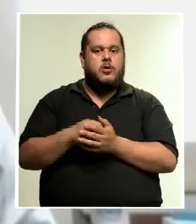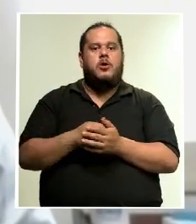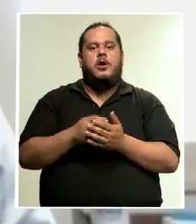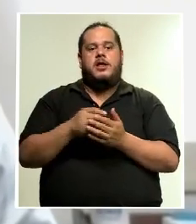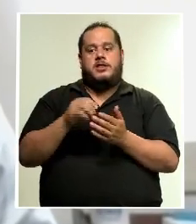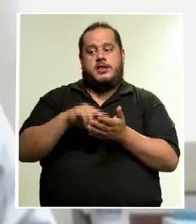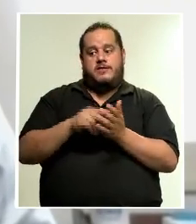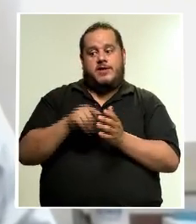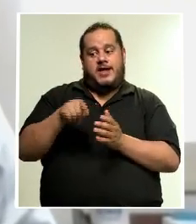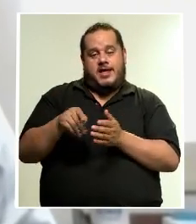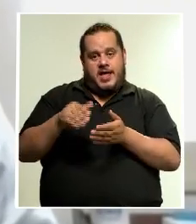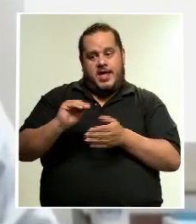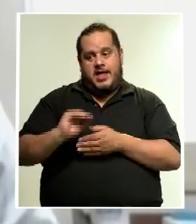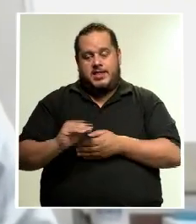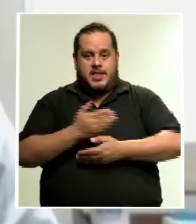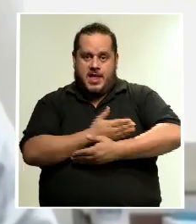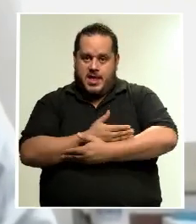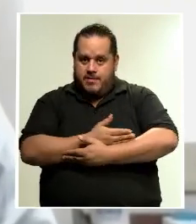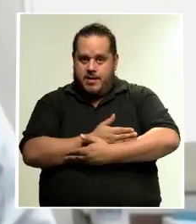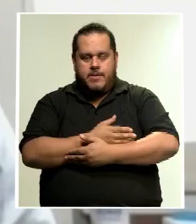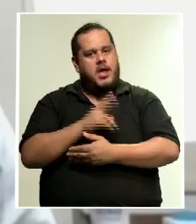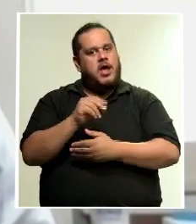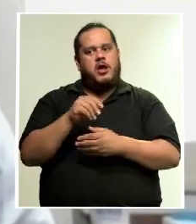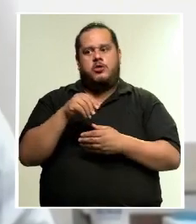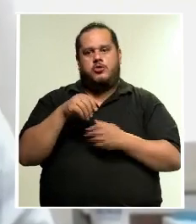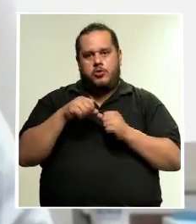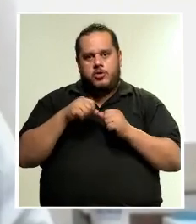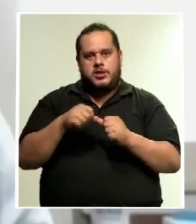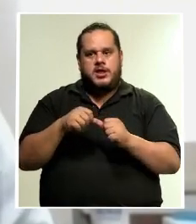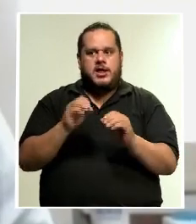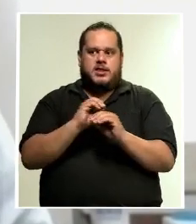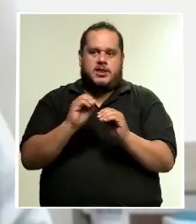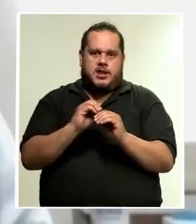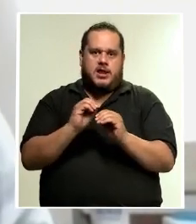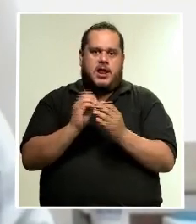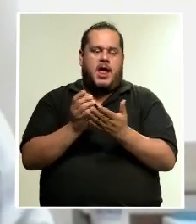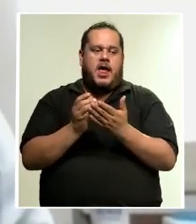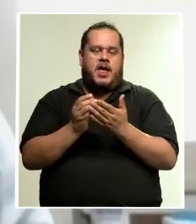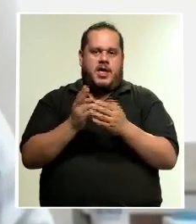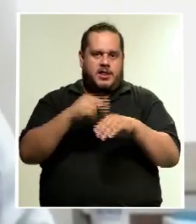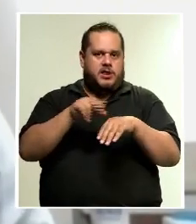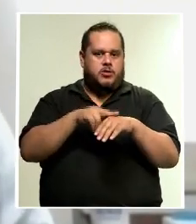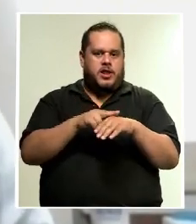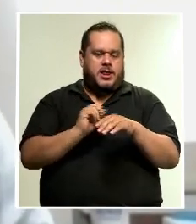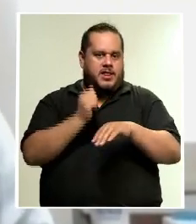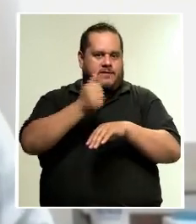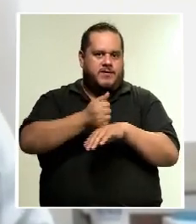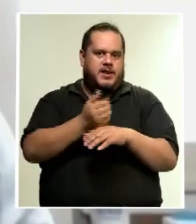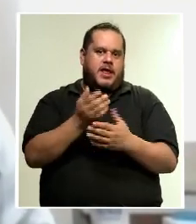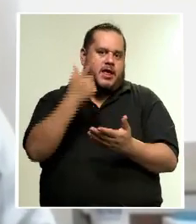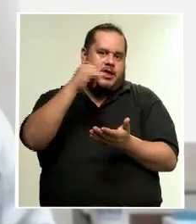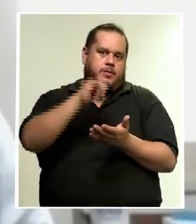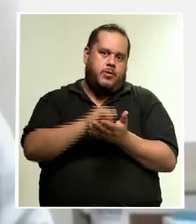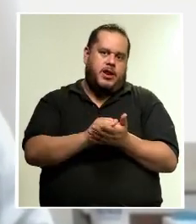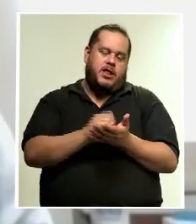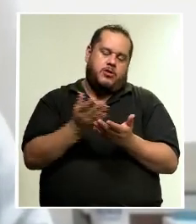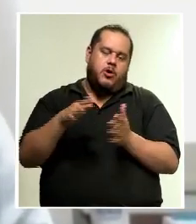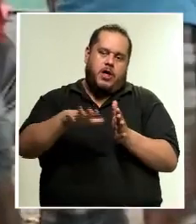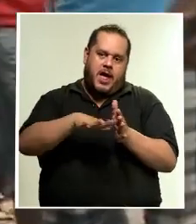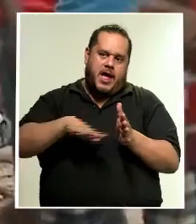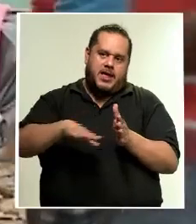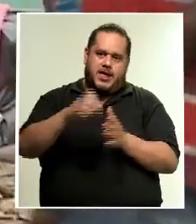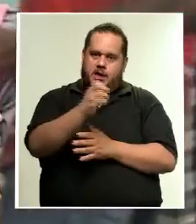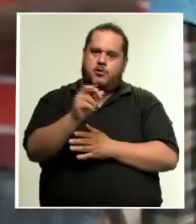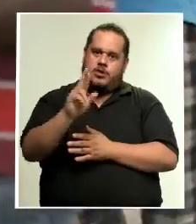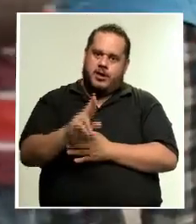no continúe un tránsito sin tener una nacionalidad definida, y por la legislación nacional correspondería, si nace en territorio